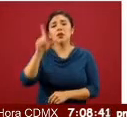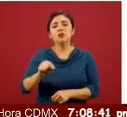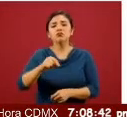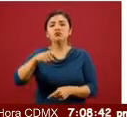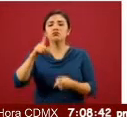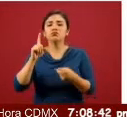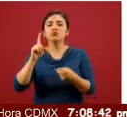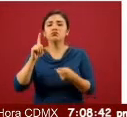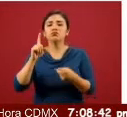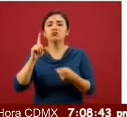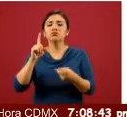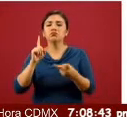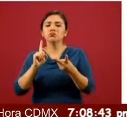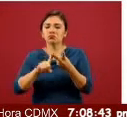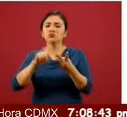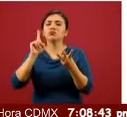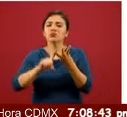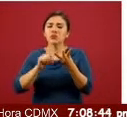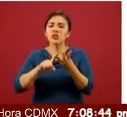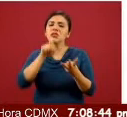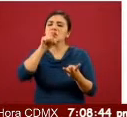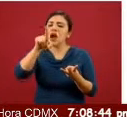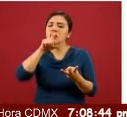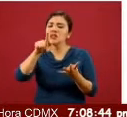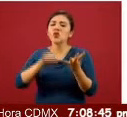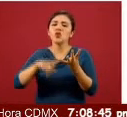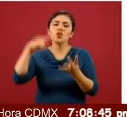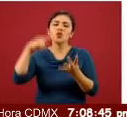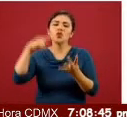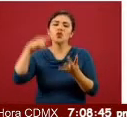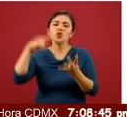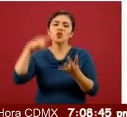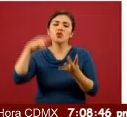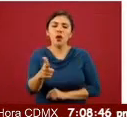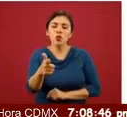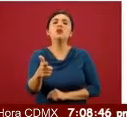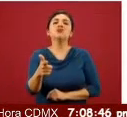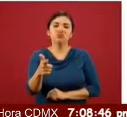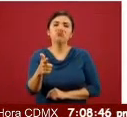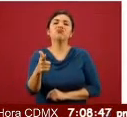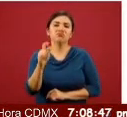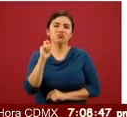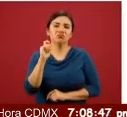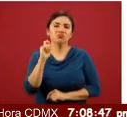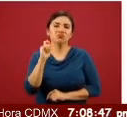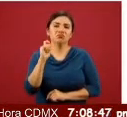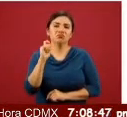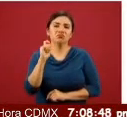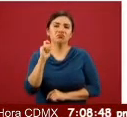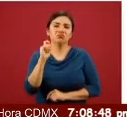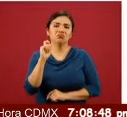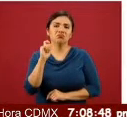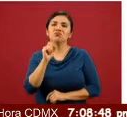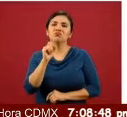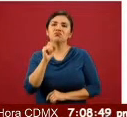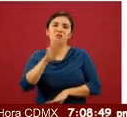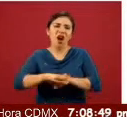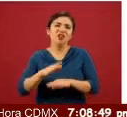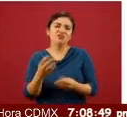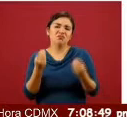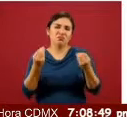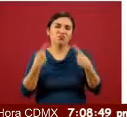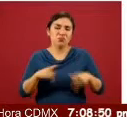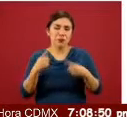ahora Jalisco, Tabasco y Guanajuato en esas posiciones. Veamos la